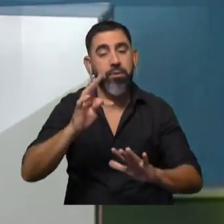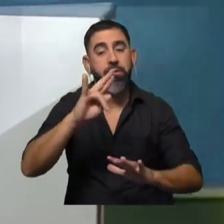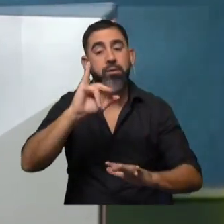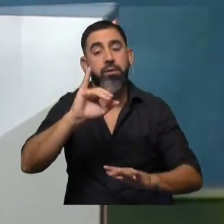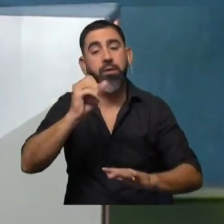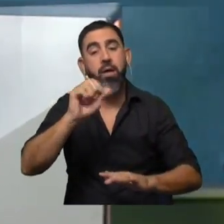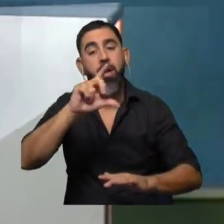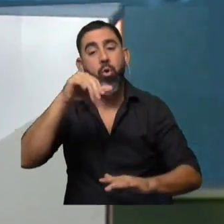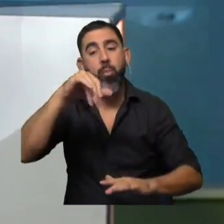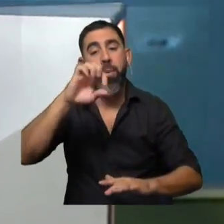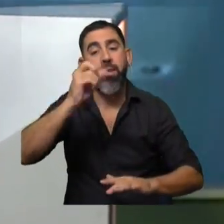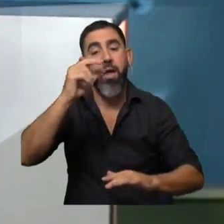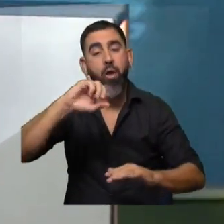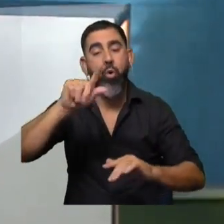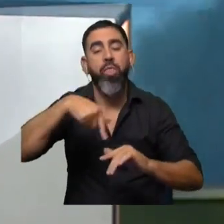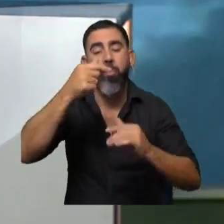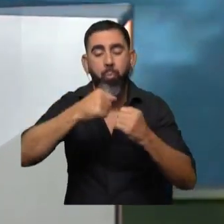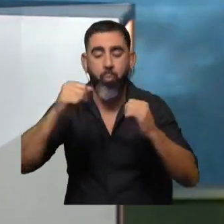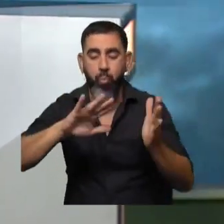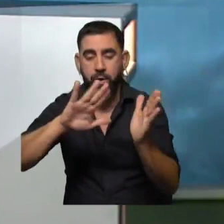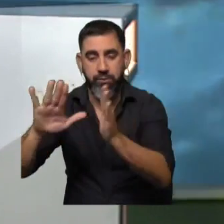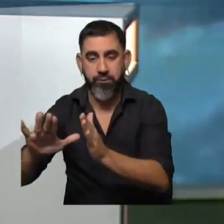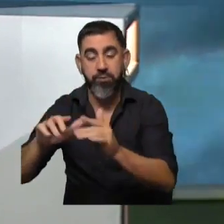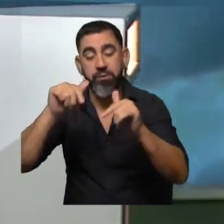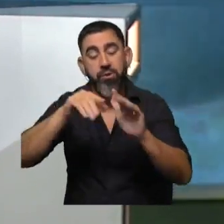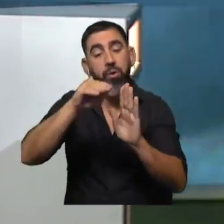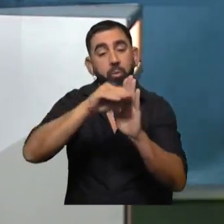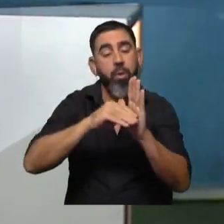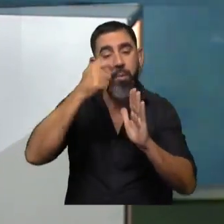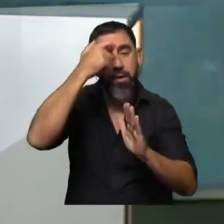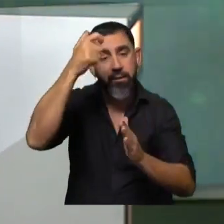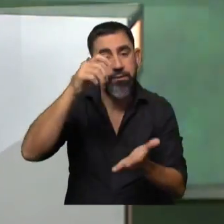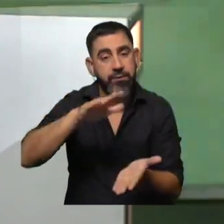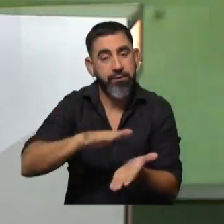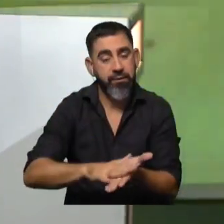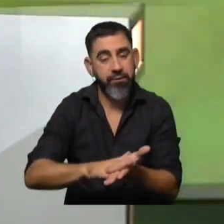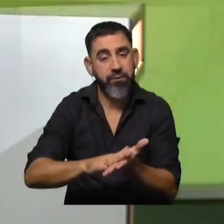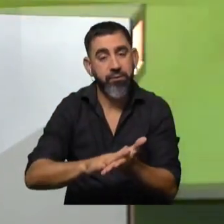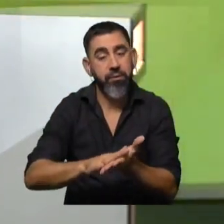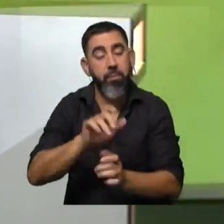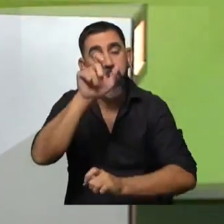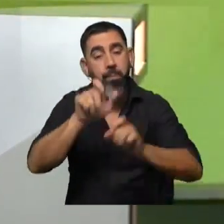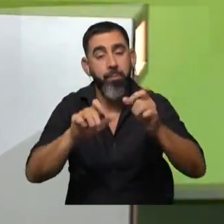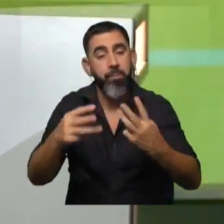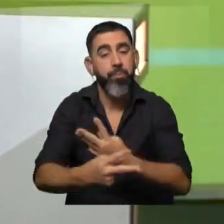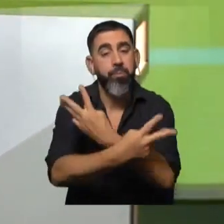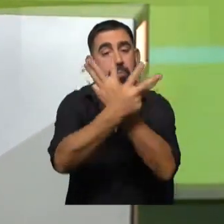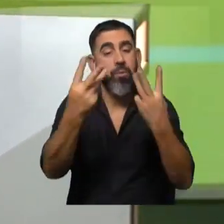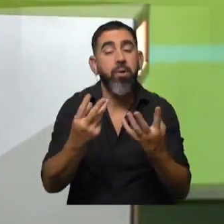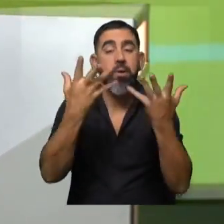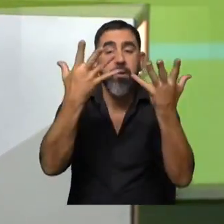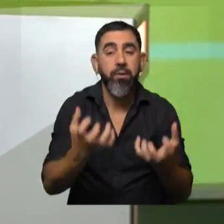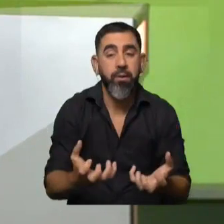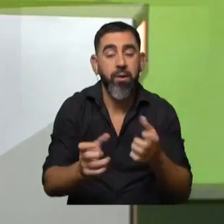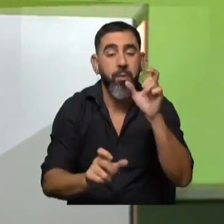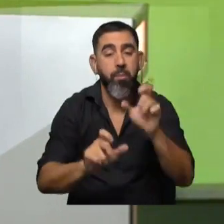trialometanos. Volveremos con este tema enseguida. Este es un programa de ciencia destinado a la población en general. Queremos que las personas